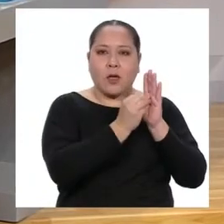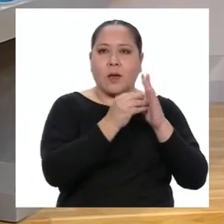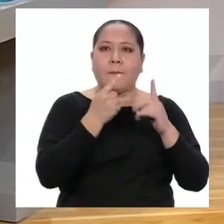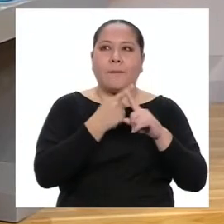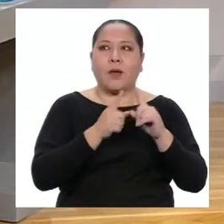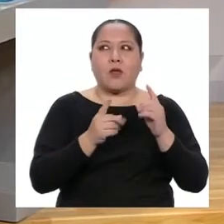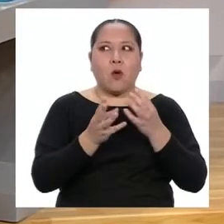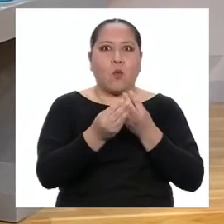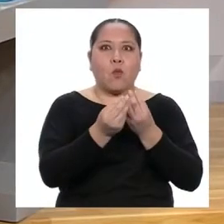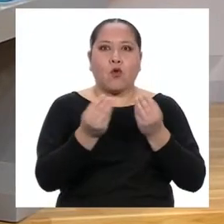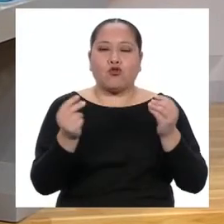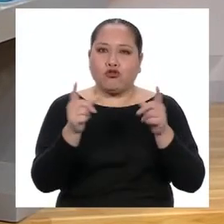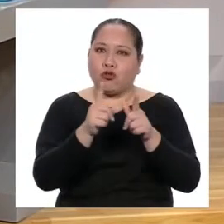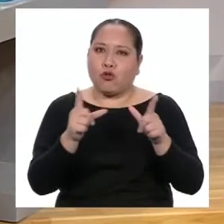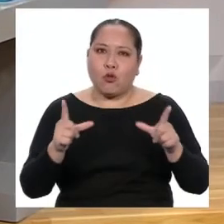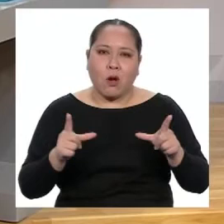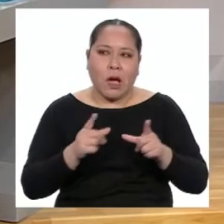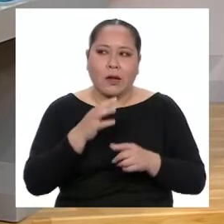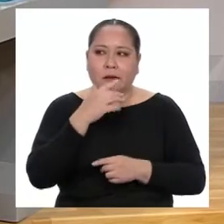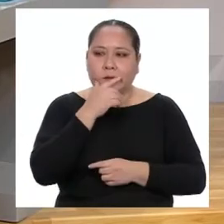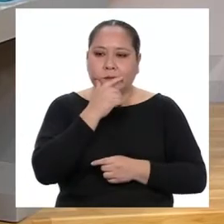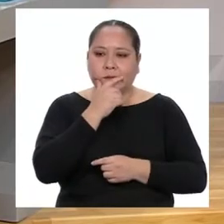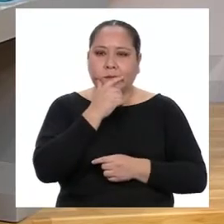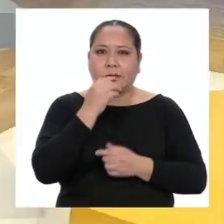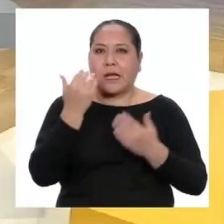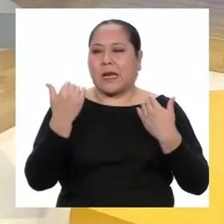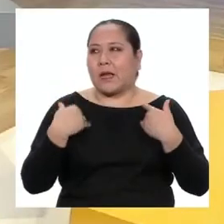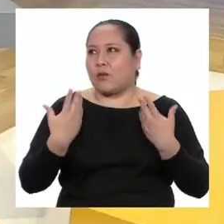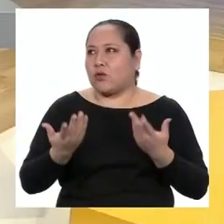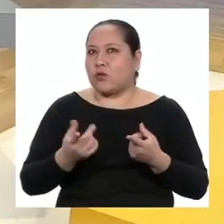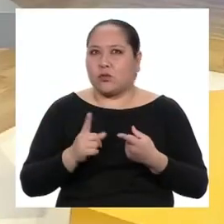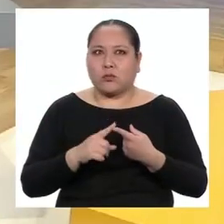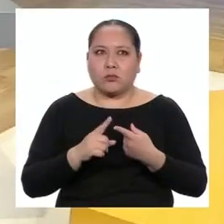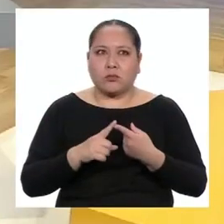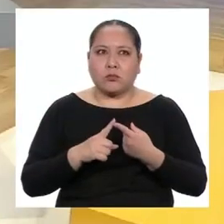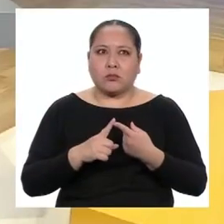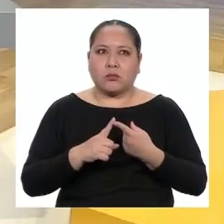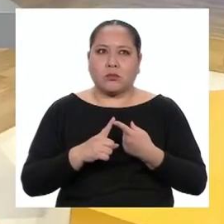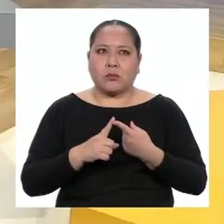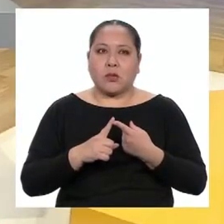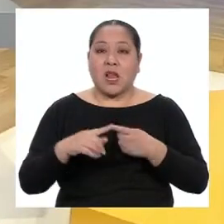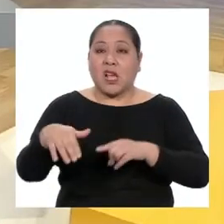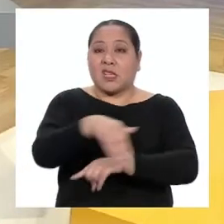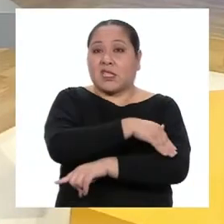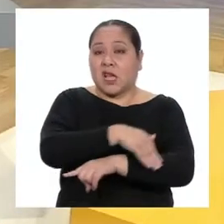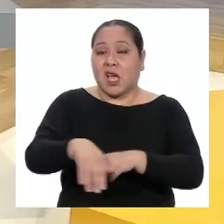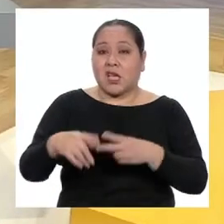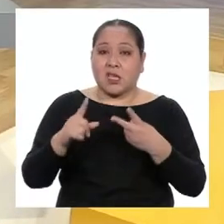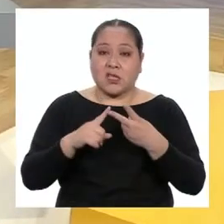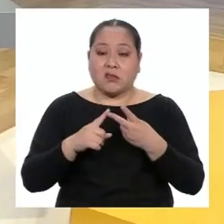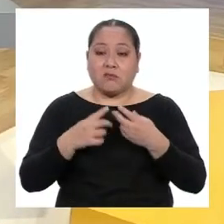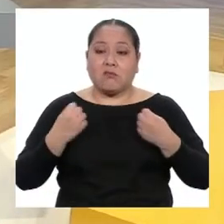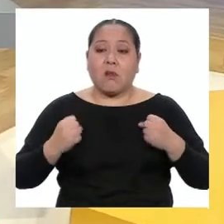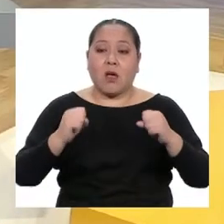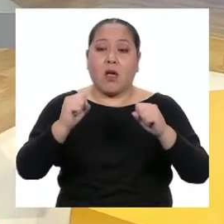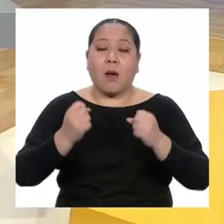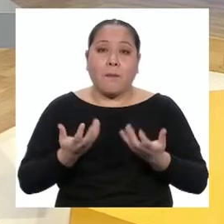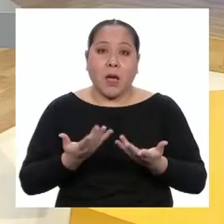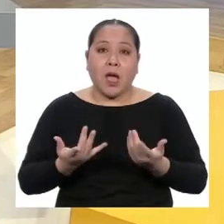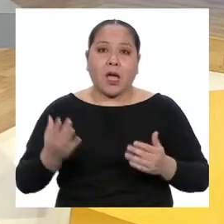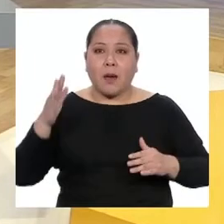un montón de lugares. Tenemos las calles, parques,